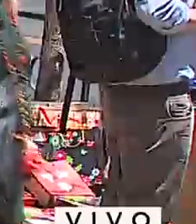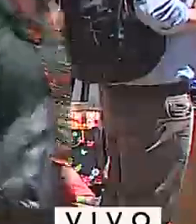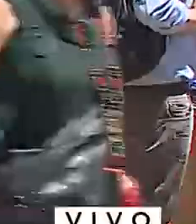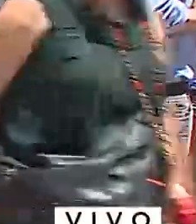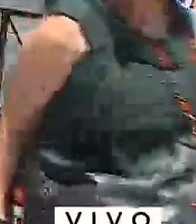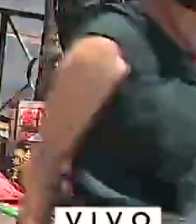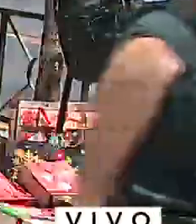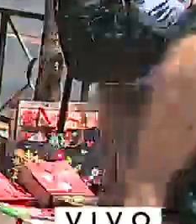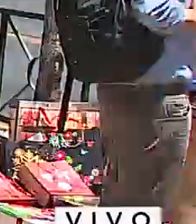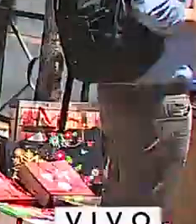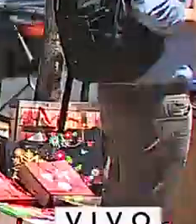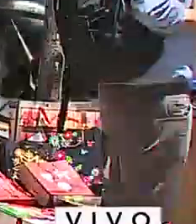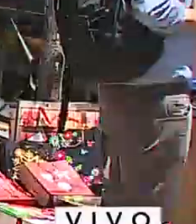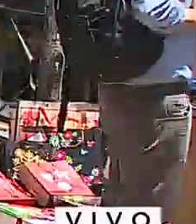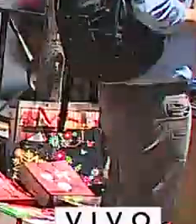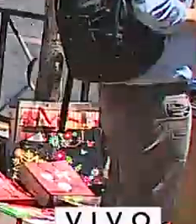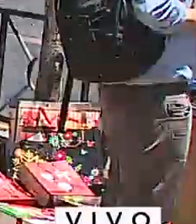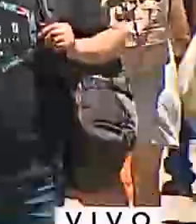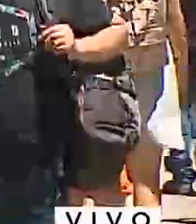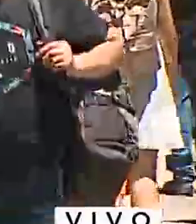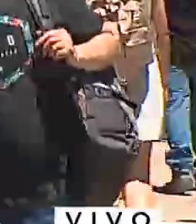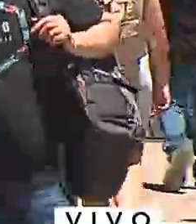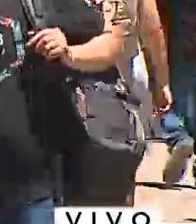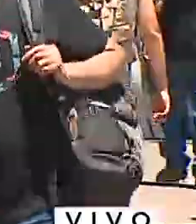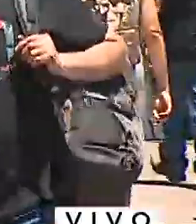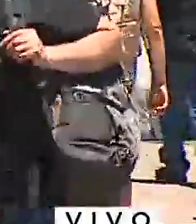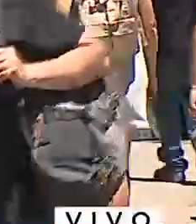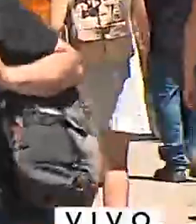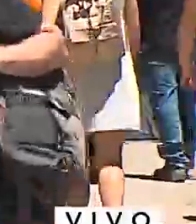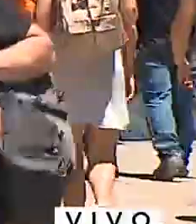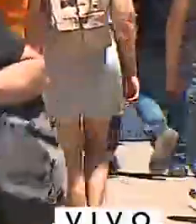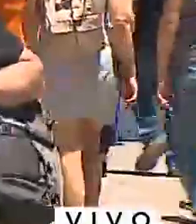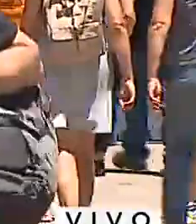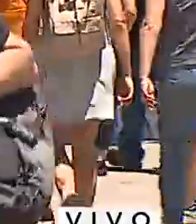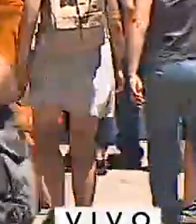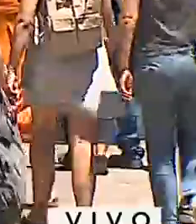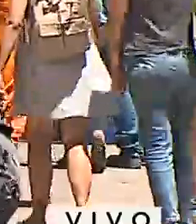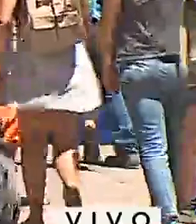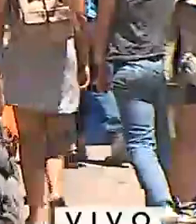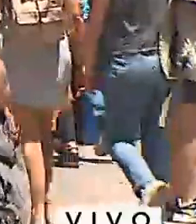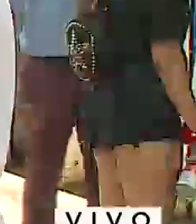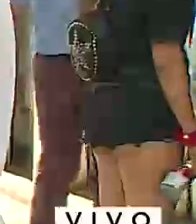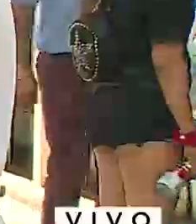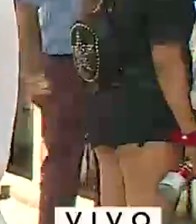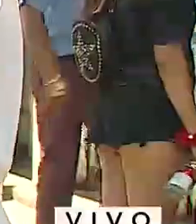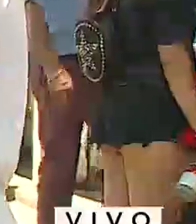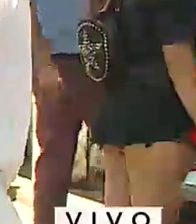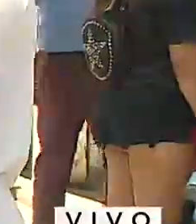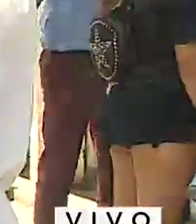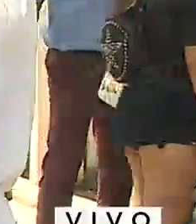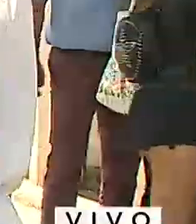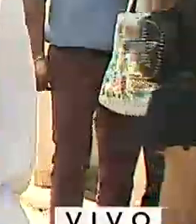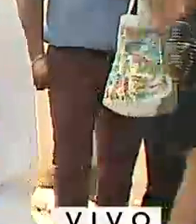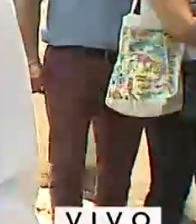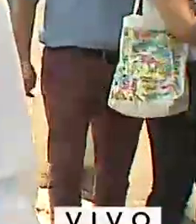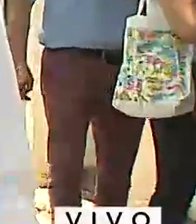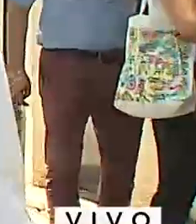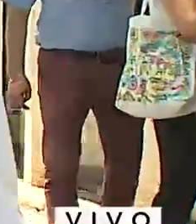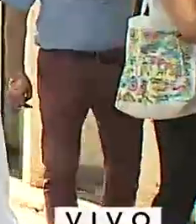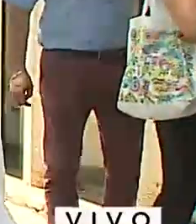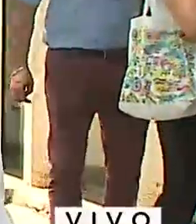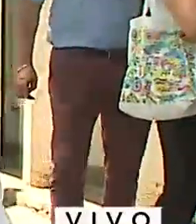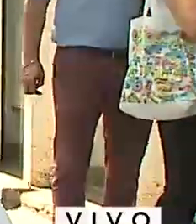Puerto Montt, en Osorno, a partir desde las 22 horas del próximo lunes 21. Y con la región de